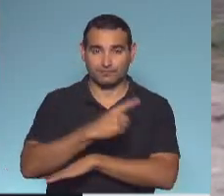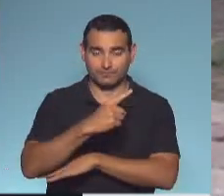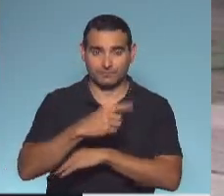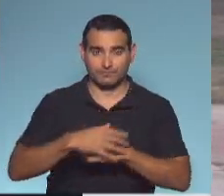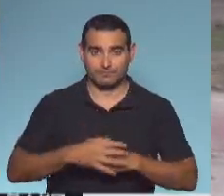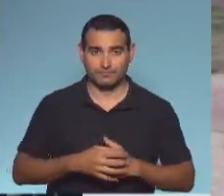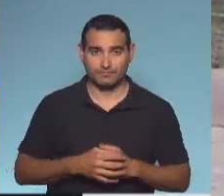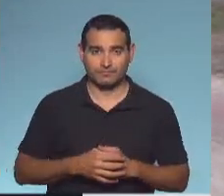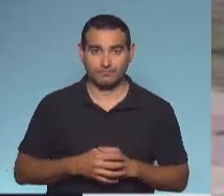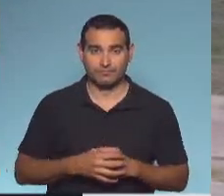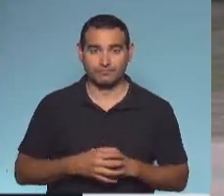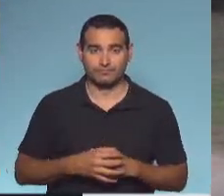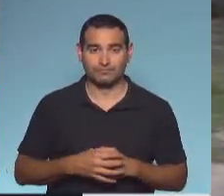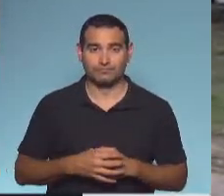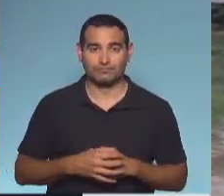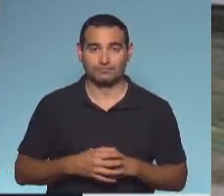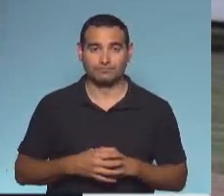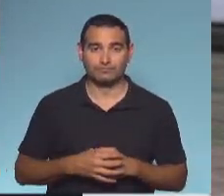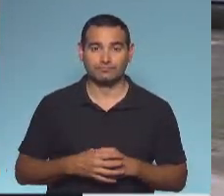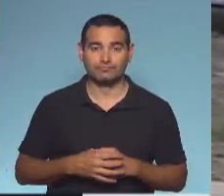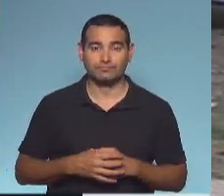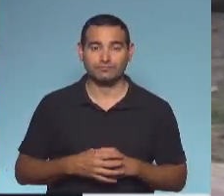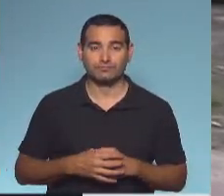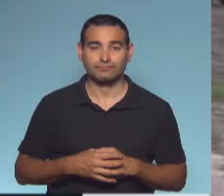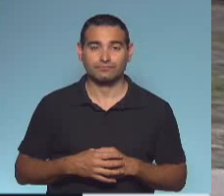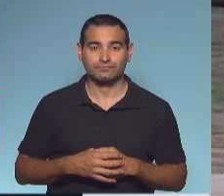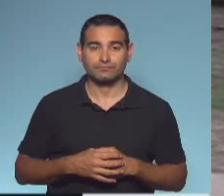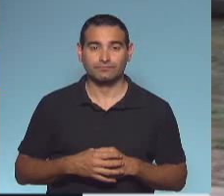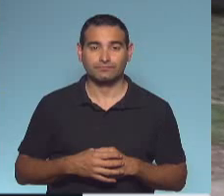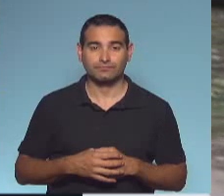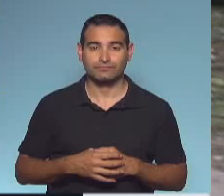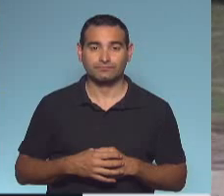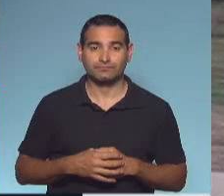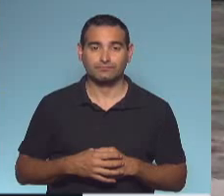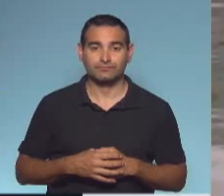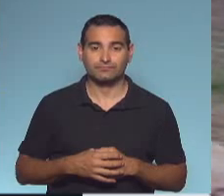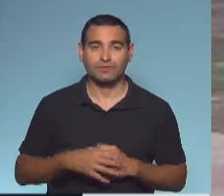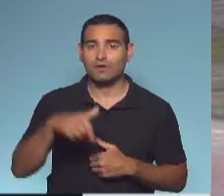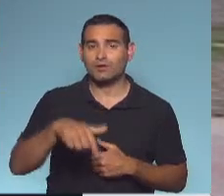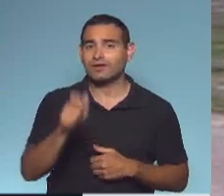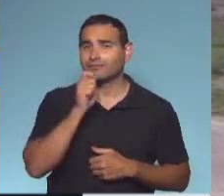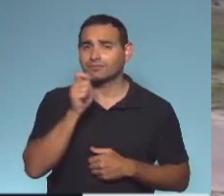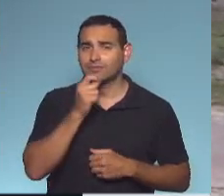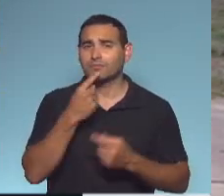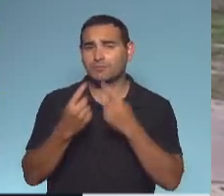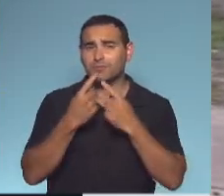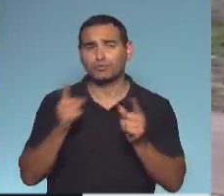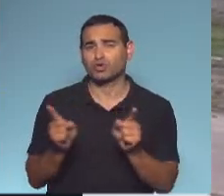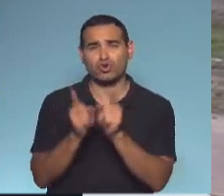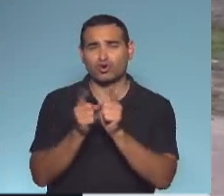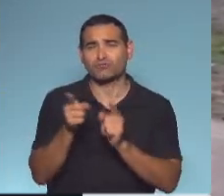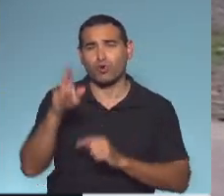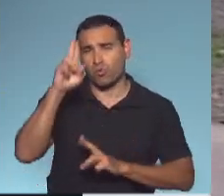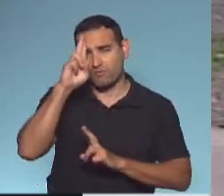de la armada argentina por eso lo dejamos hicimos unas muy breves preguntas para con el ministro